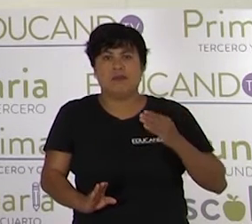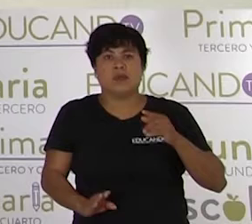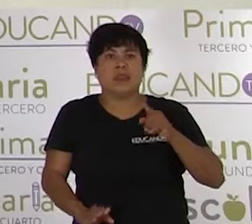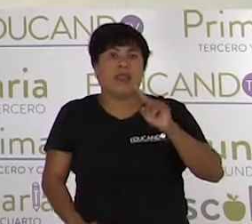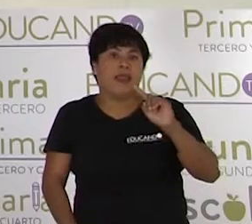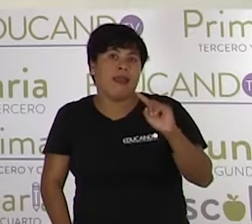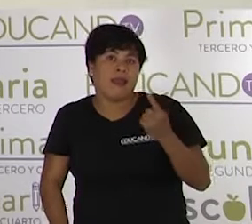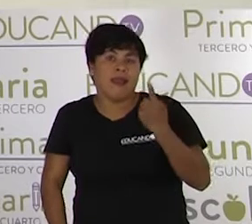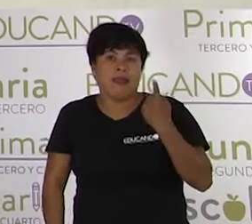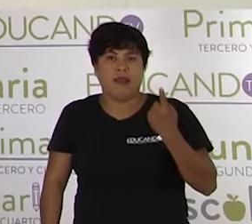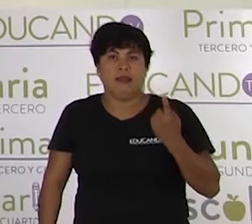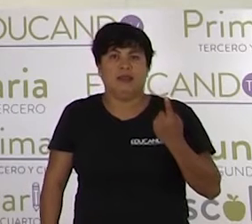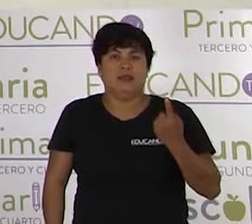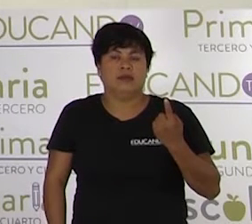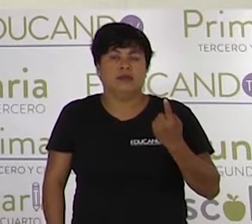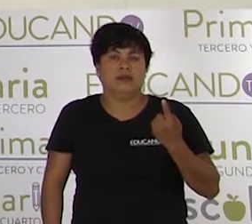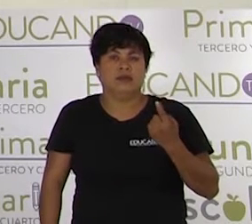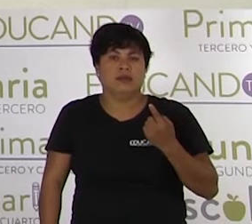eres